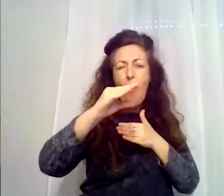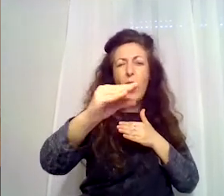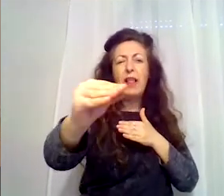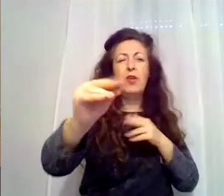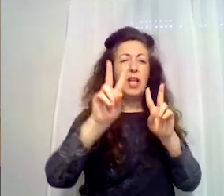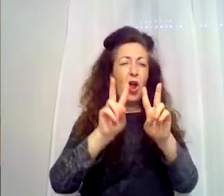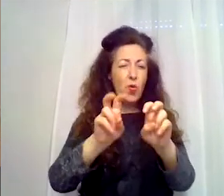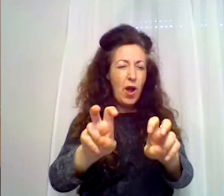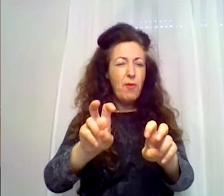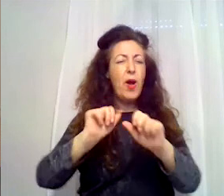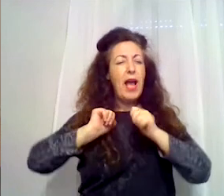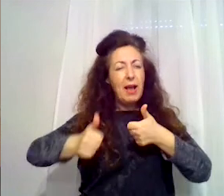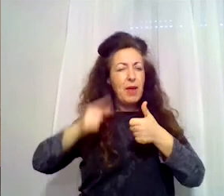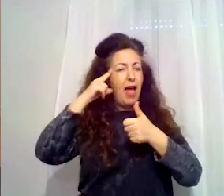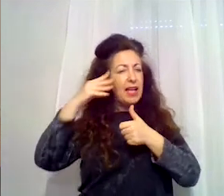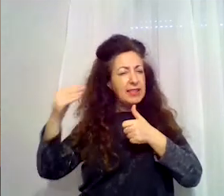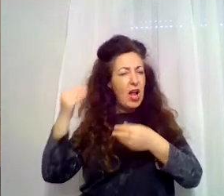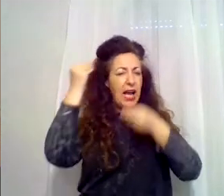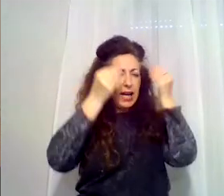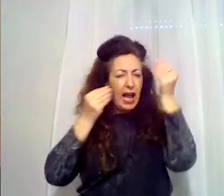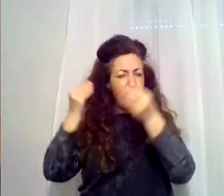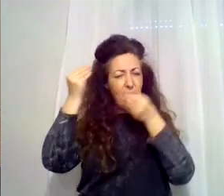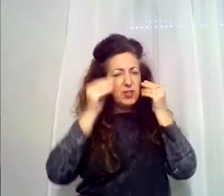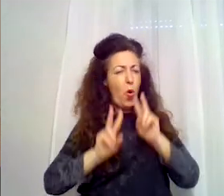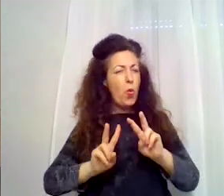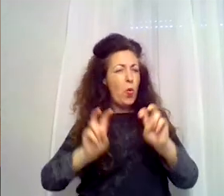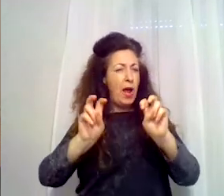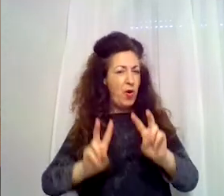victoriana pues son las que ven el proceso de Oscar Wilde. Sí.